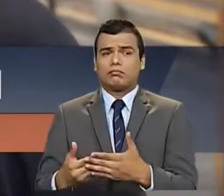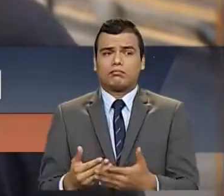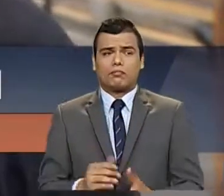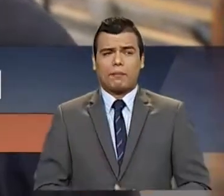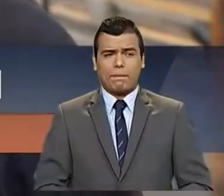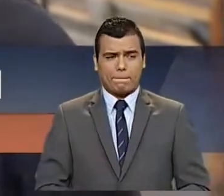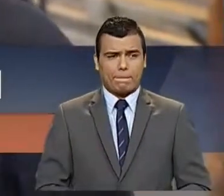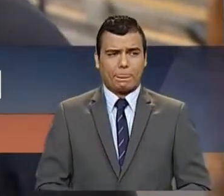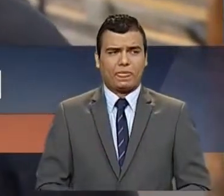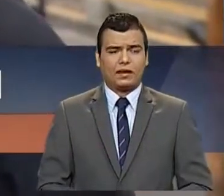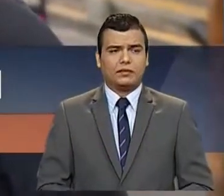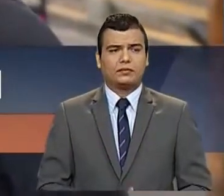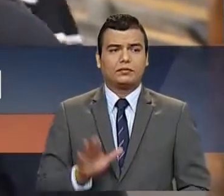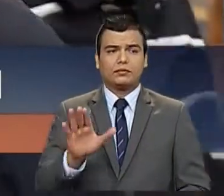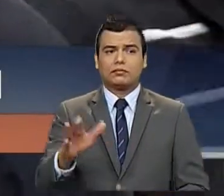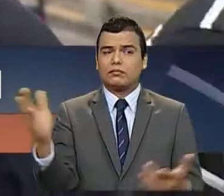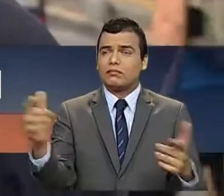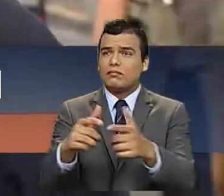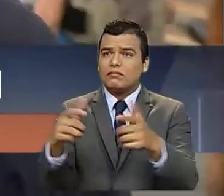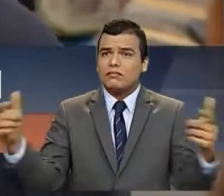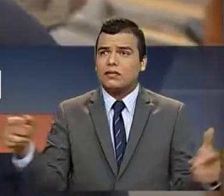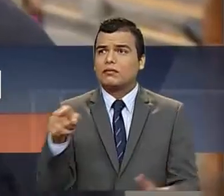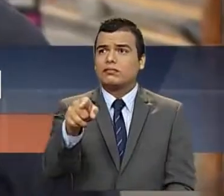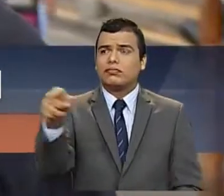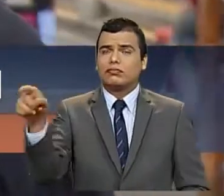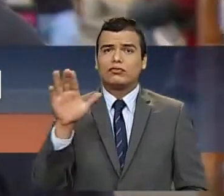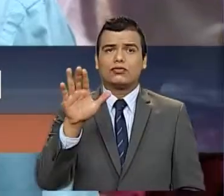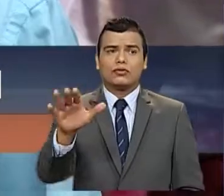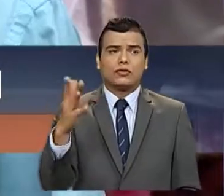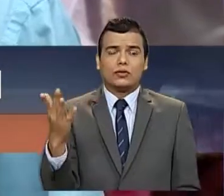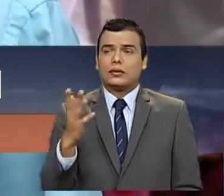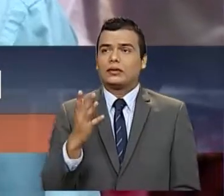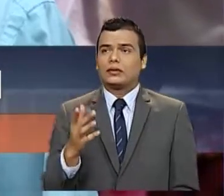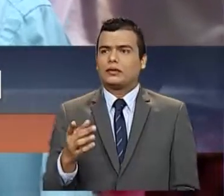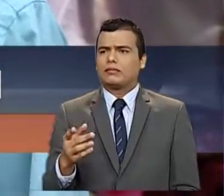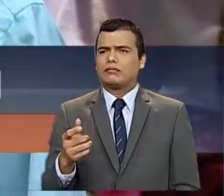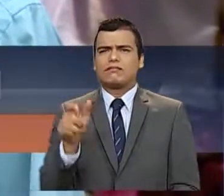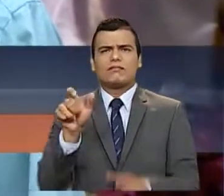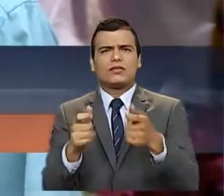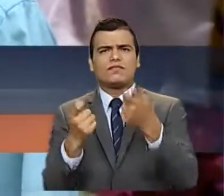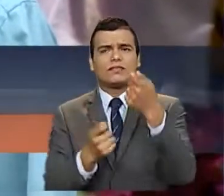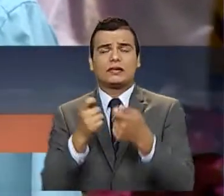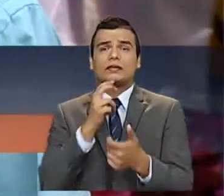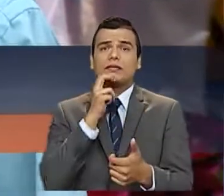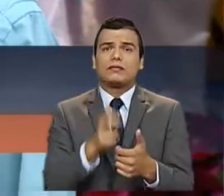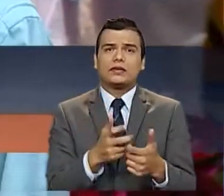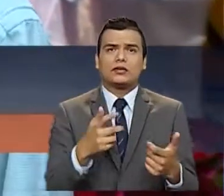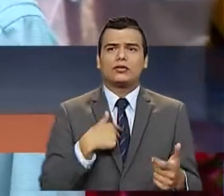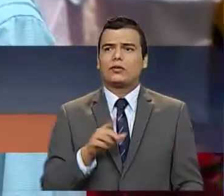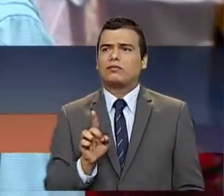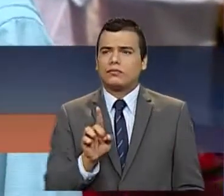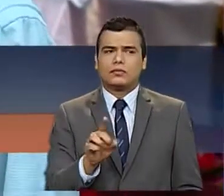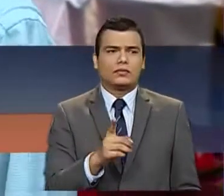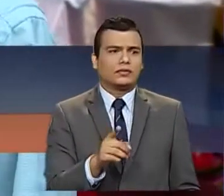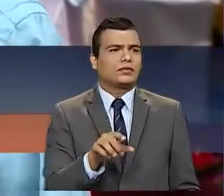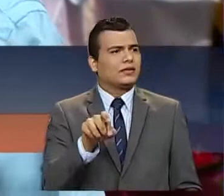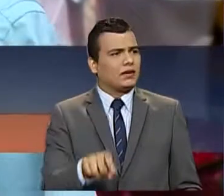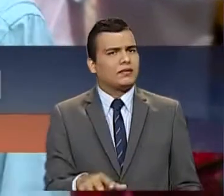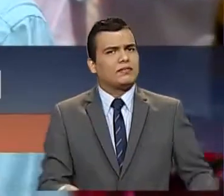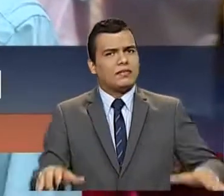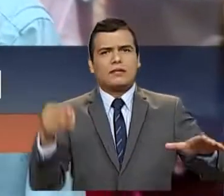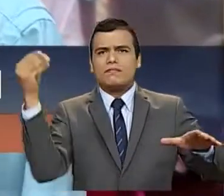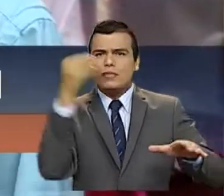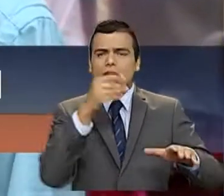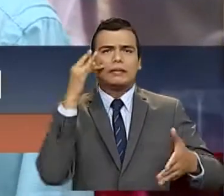la mano y es muy complicado, se congestiona mucho el trayecto. Horrible, horrible, hay que desocupar el espacio para que uno